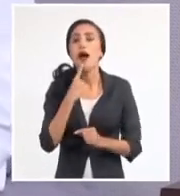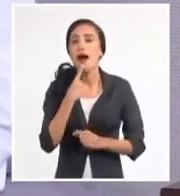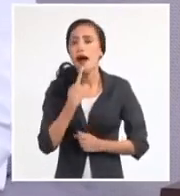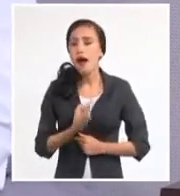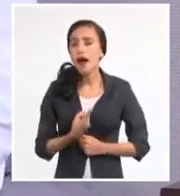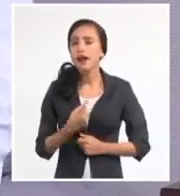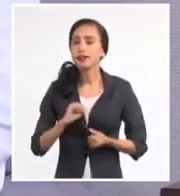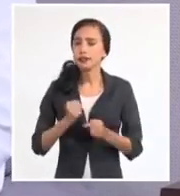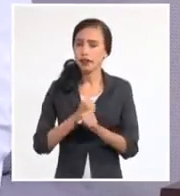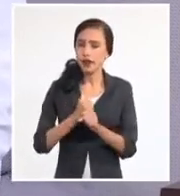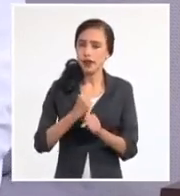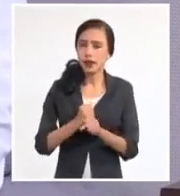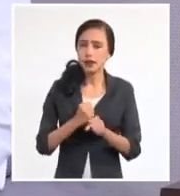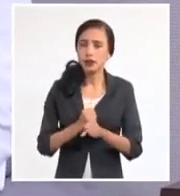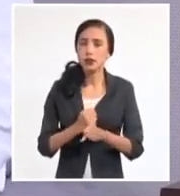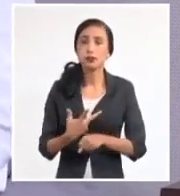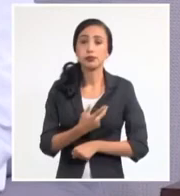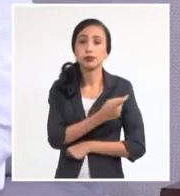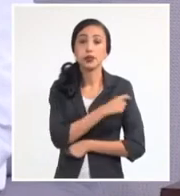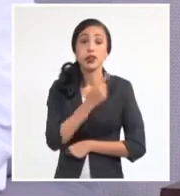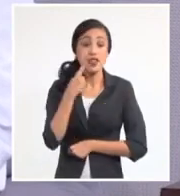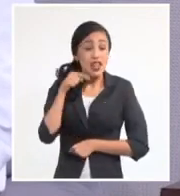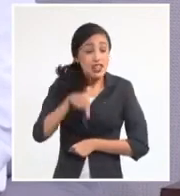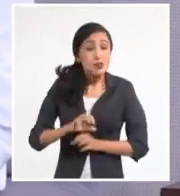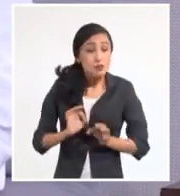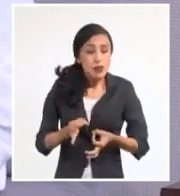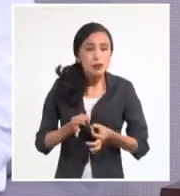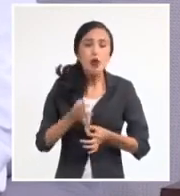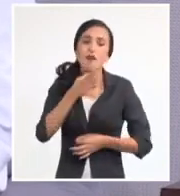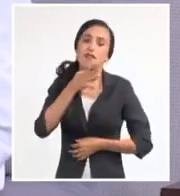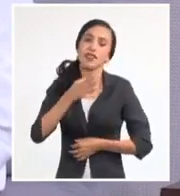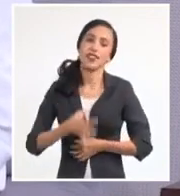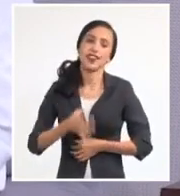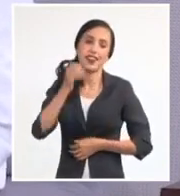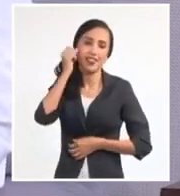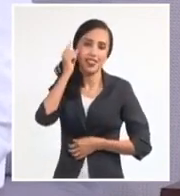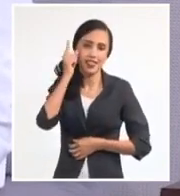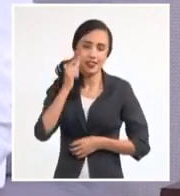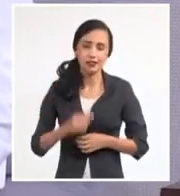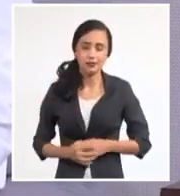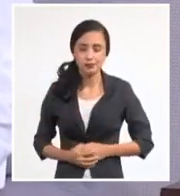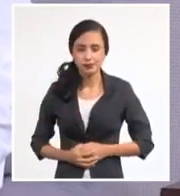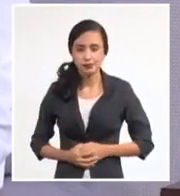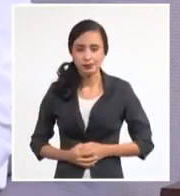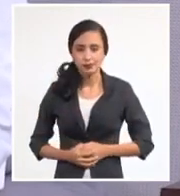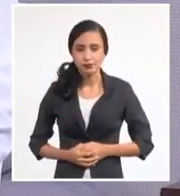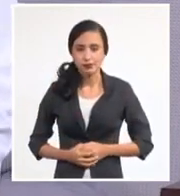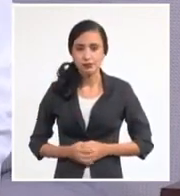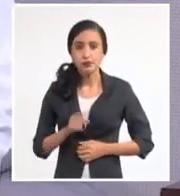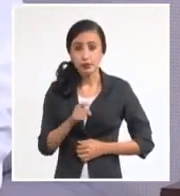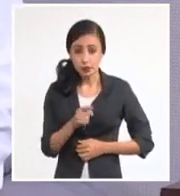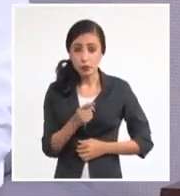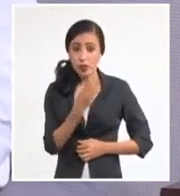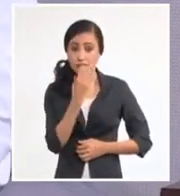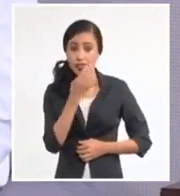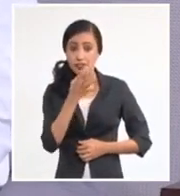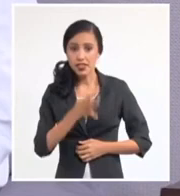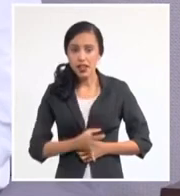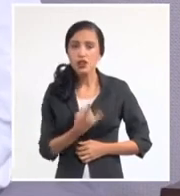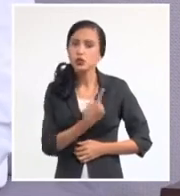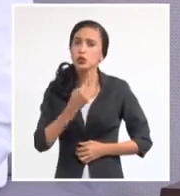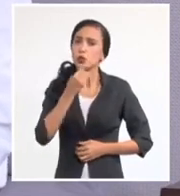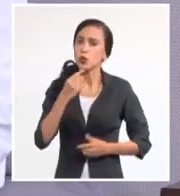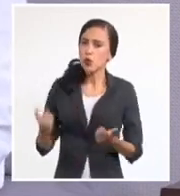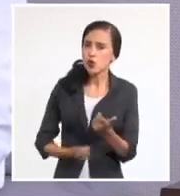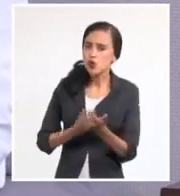estamos acá. Y eso es Fidel. Y Fidel es también esa noción, como se decía, de que se puede luchar y vencer.